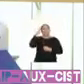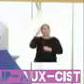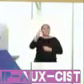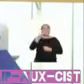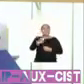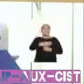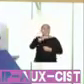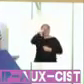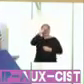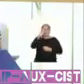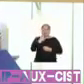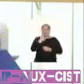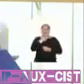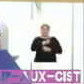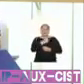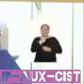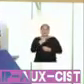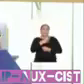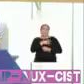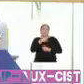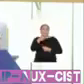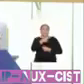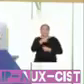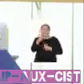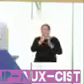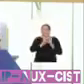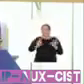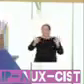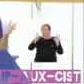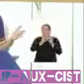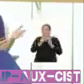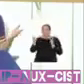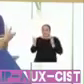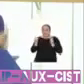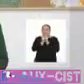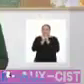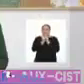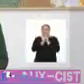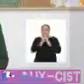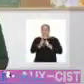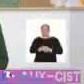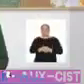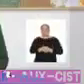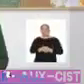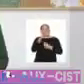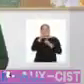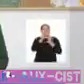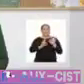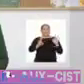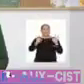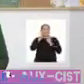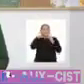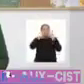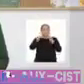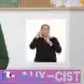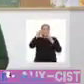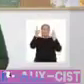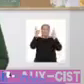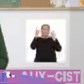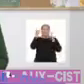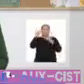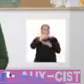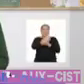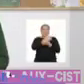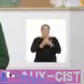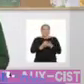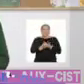chicas y chicos de tercer y cuarto. ¿Cómo es algo tan importante ameritaba que unamos nuestras fuerzas? Qué importante es tocar ese tema en